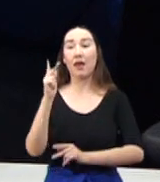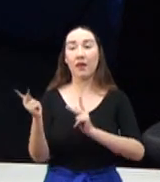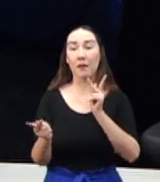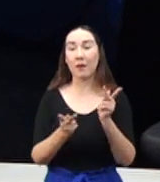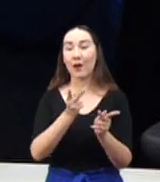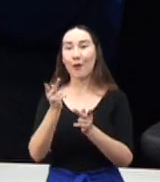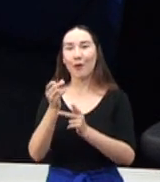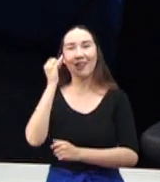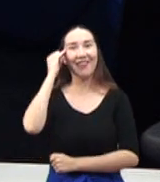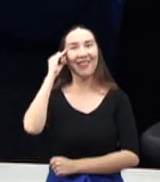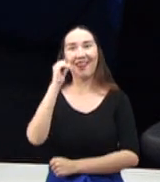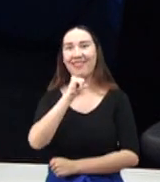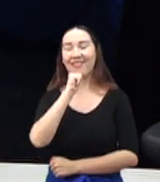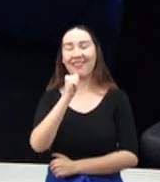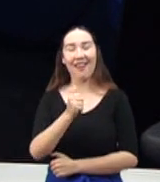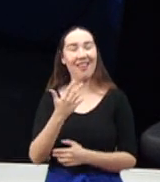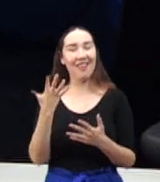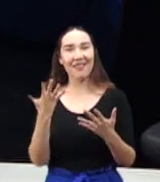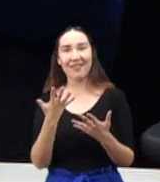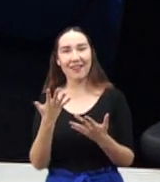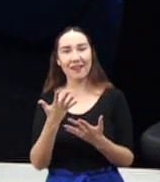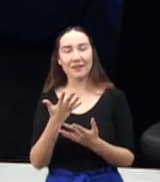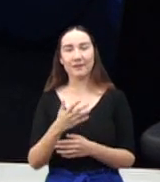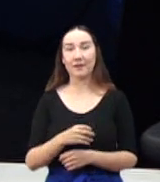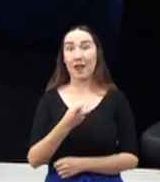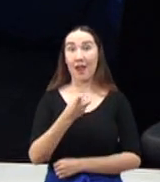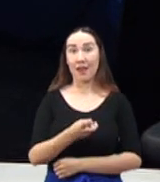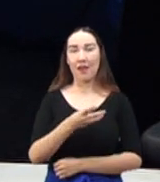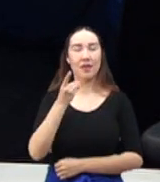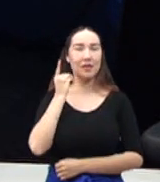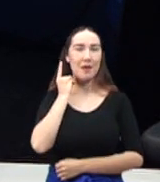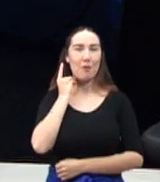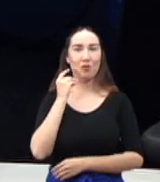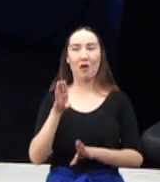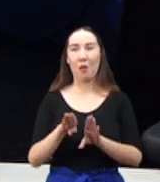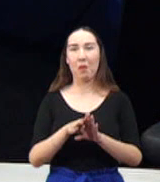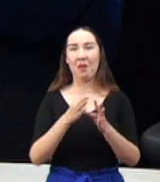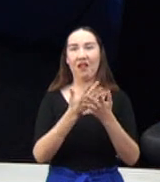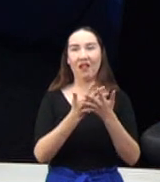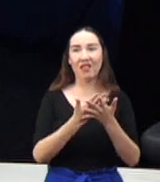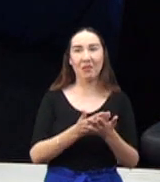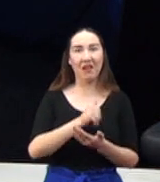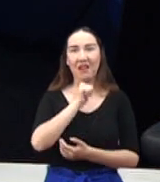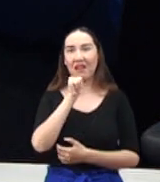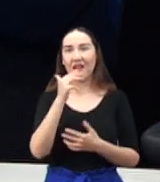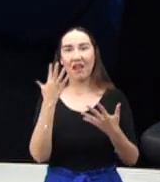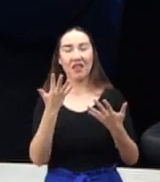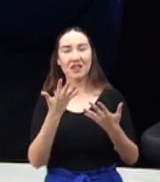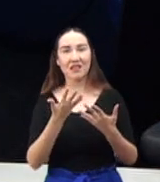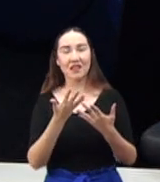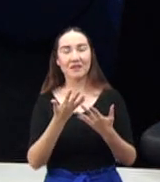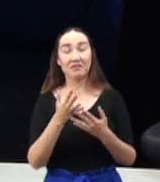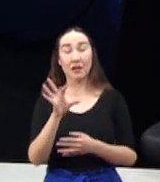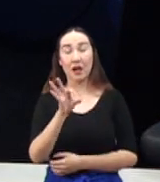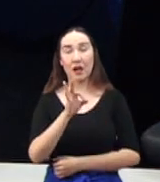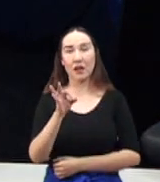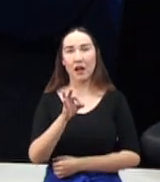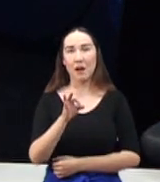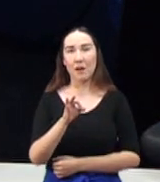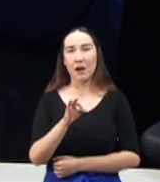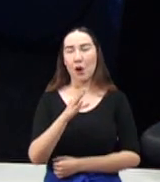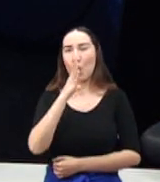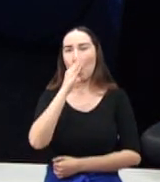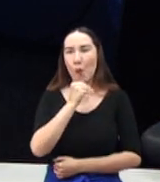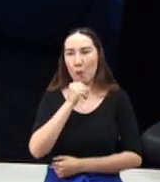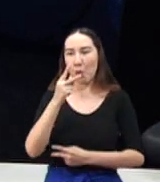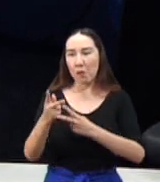indígena. Esta quedó pendiente. Los diputados en San Luis Potosí alegan que no se pudo llevar a cabo por